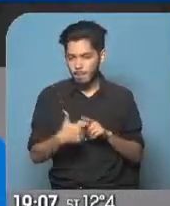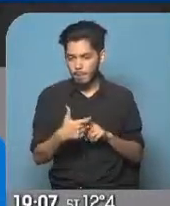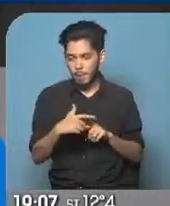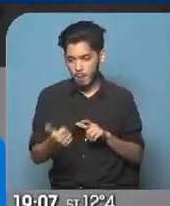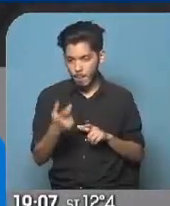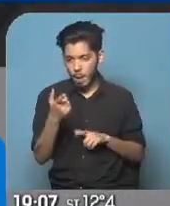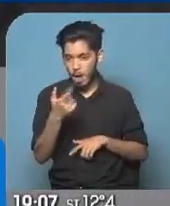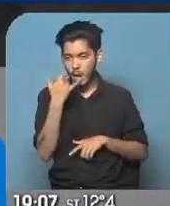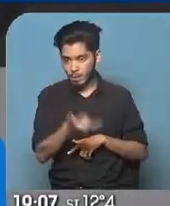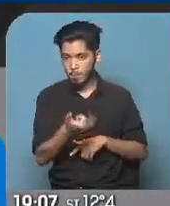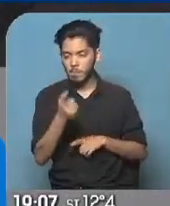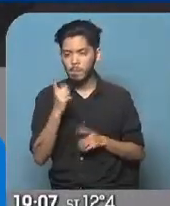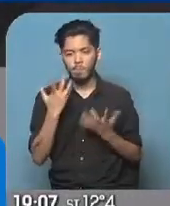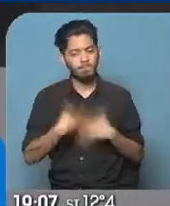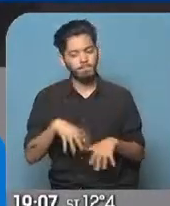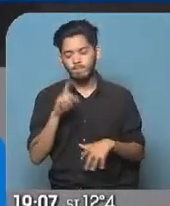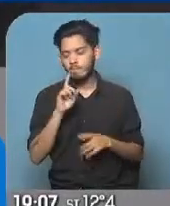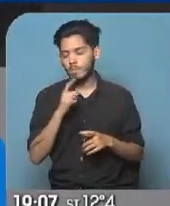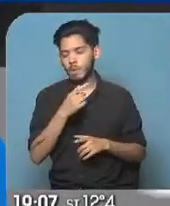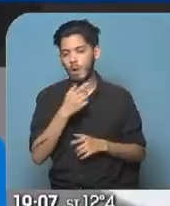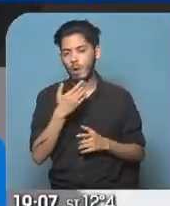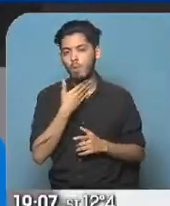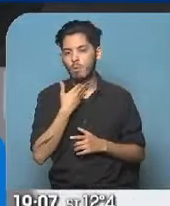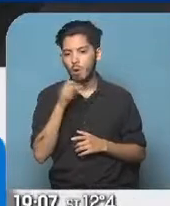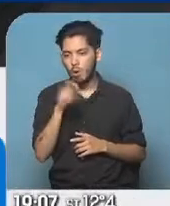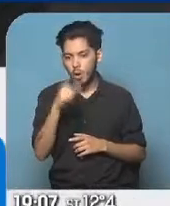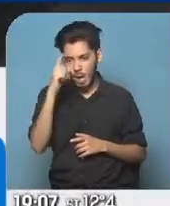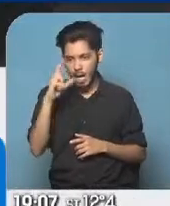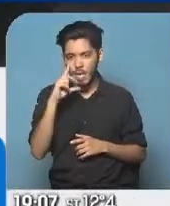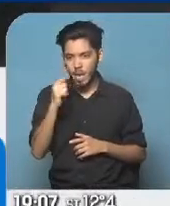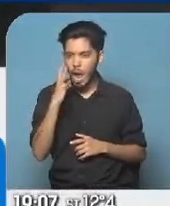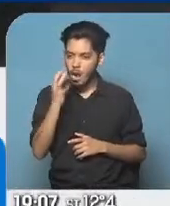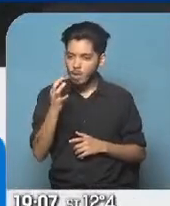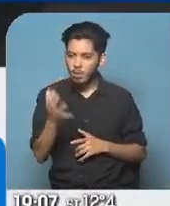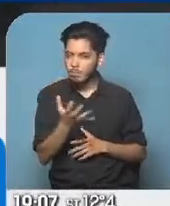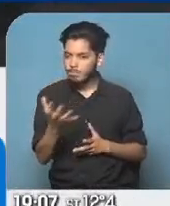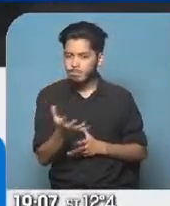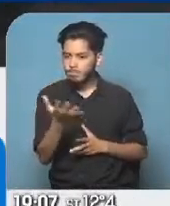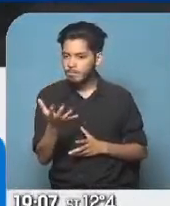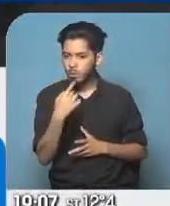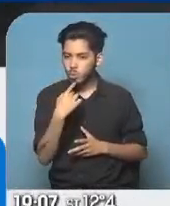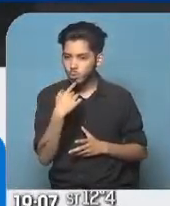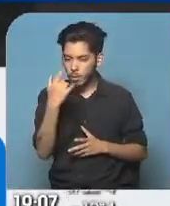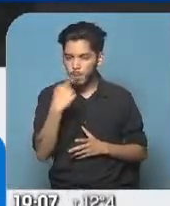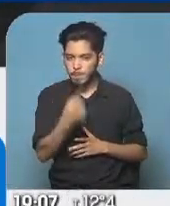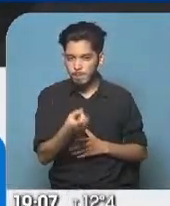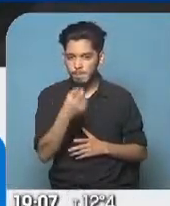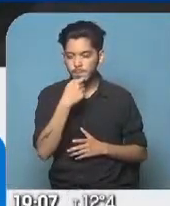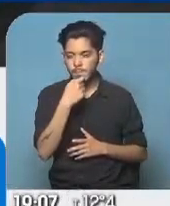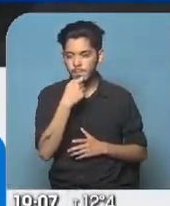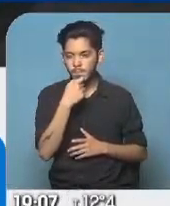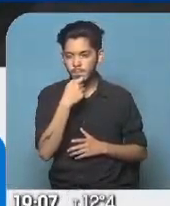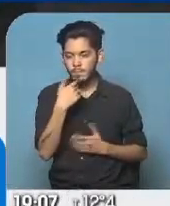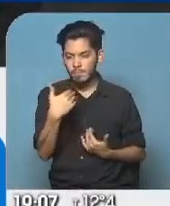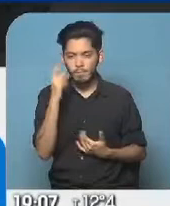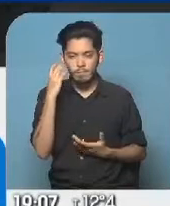laura automáticamente se dio cuenta por el tono de voz de erika que algo estaba pasando y le preguntó si podía